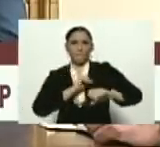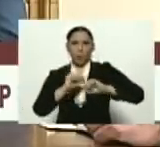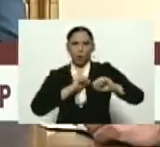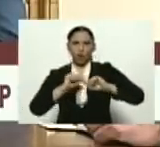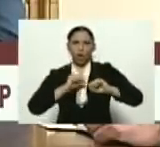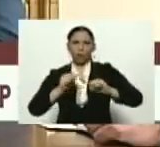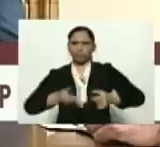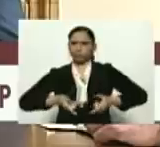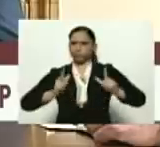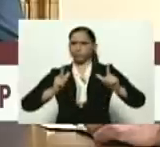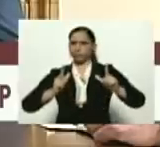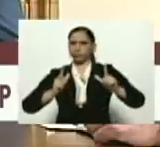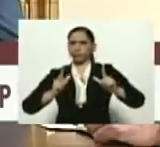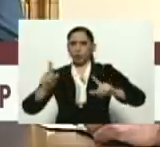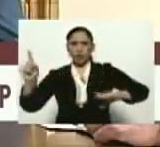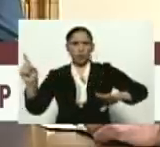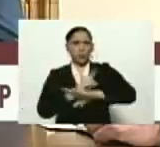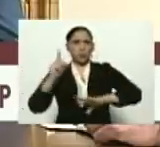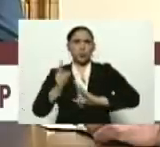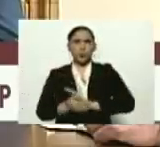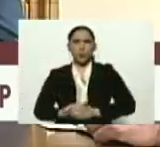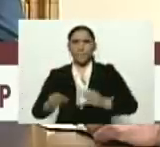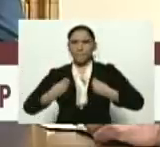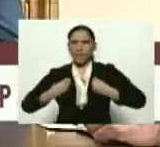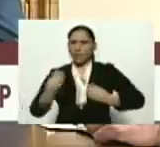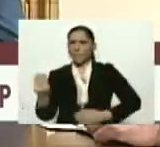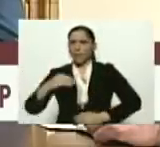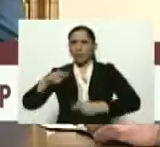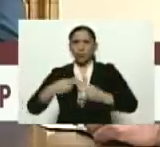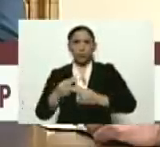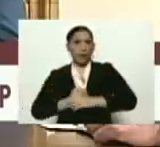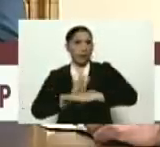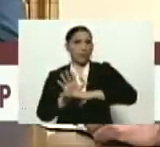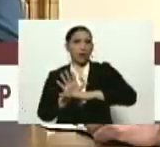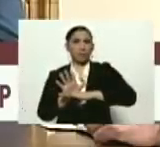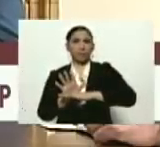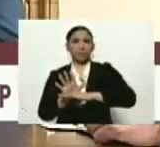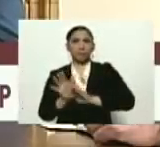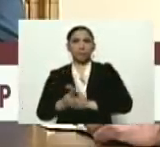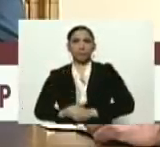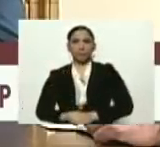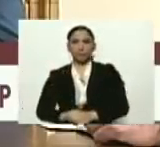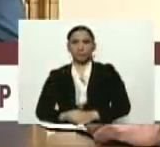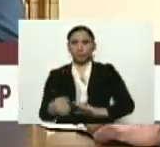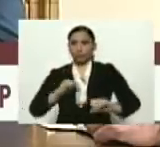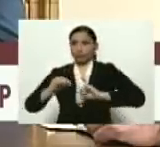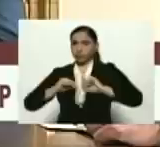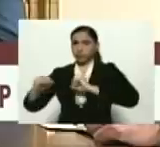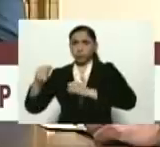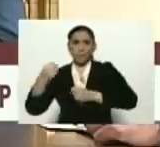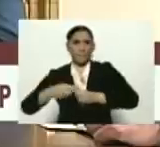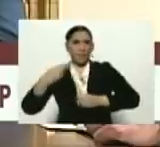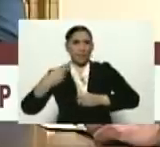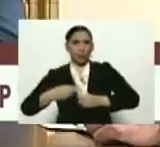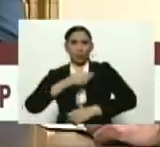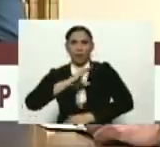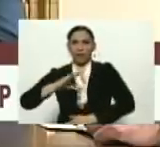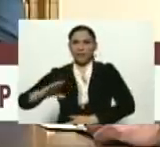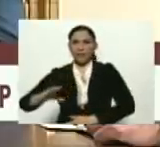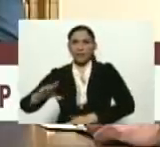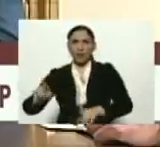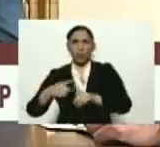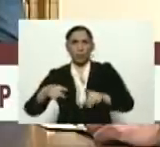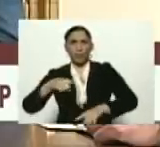prendido, acelerado, vivo, más que nunca el ALBA. El motor Petrocaribe cumple